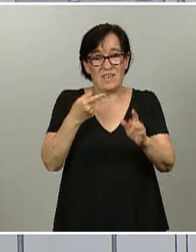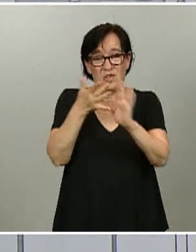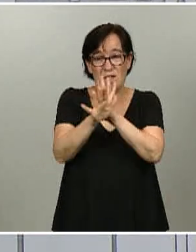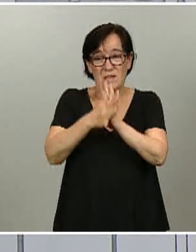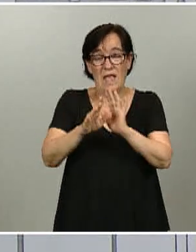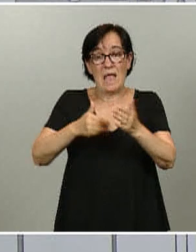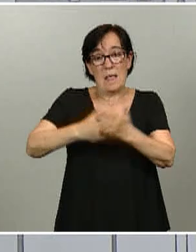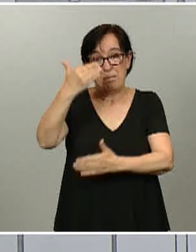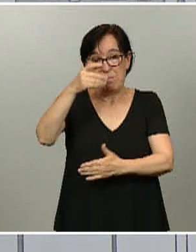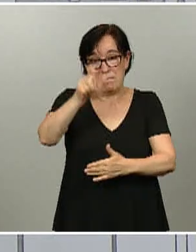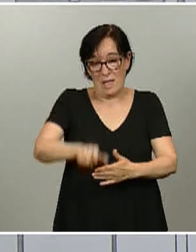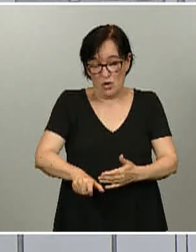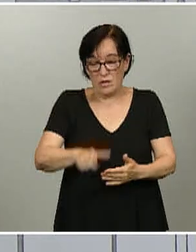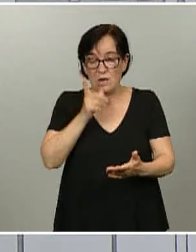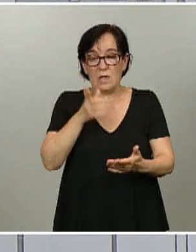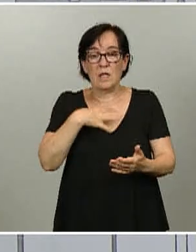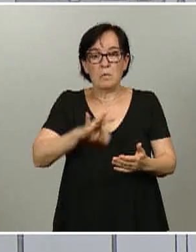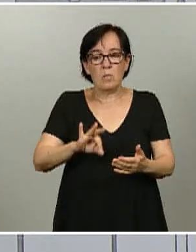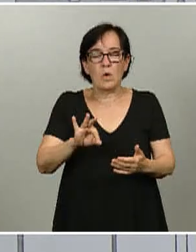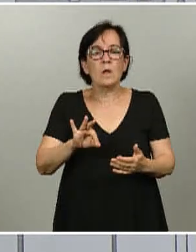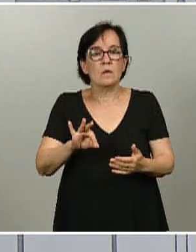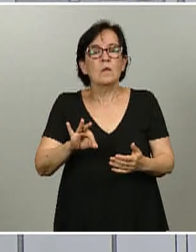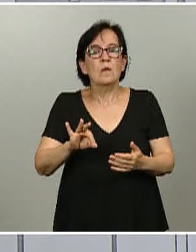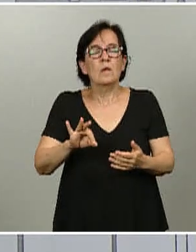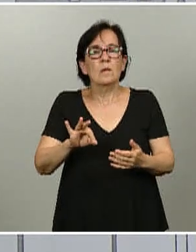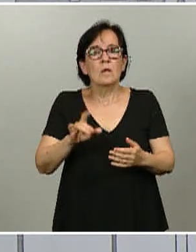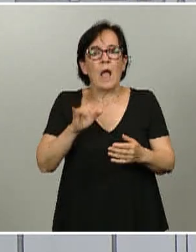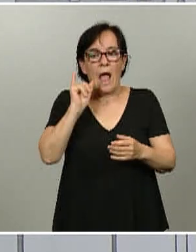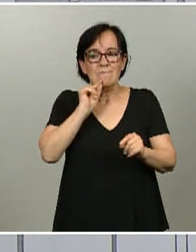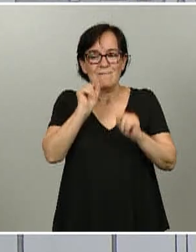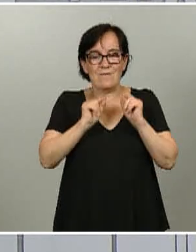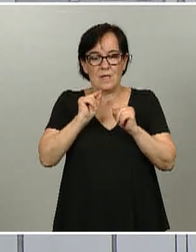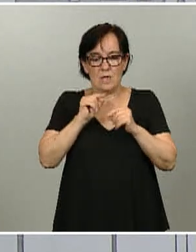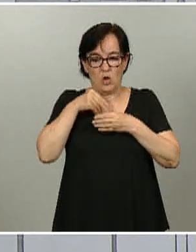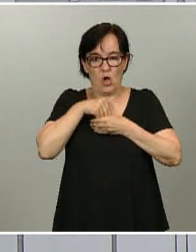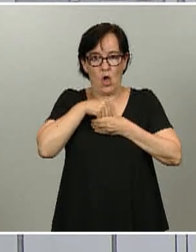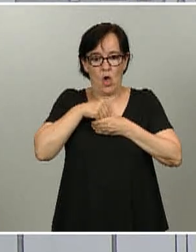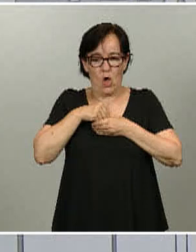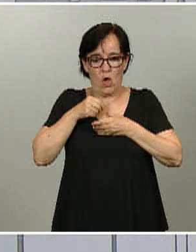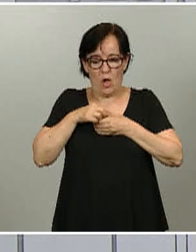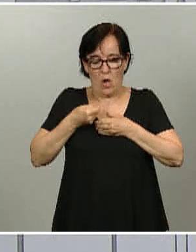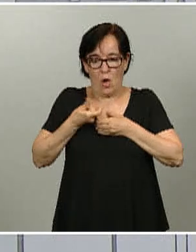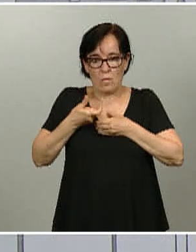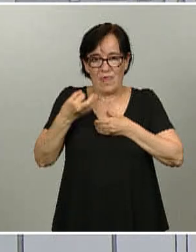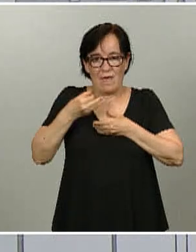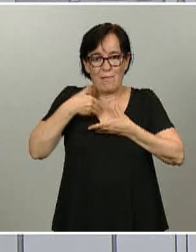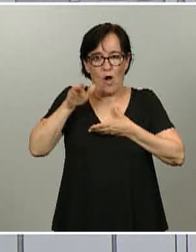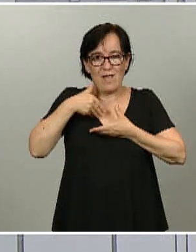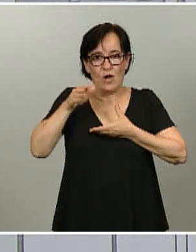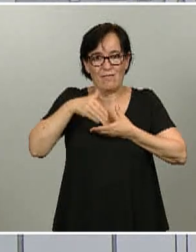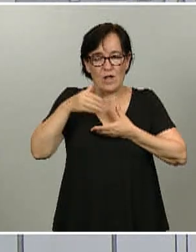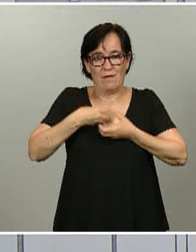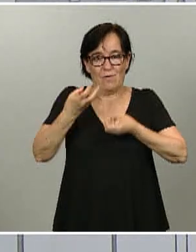ser que siga quedando virus en el organismo que se tiene que ir poco a poco expulsando. Sí que